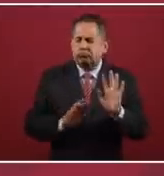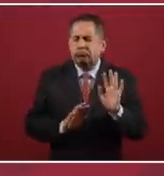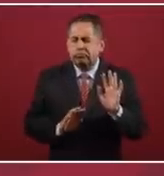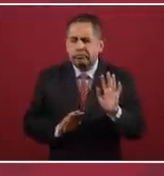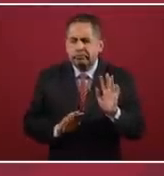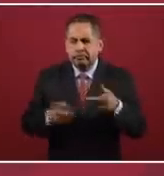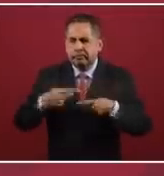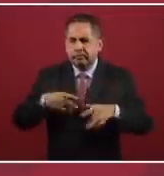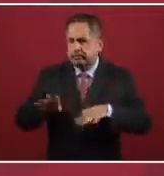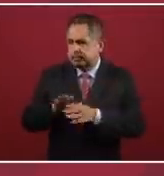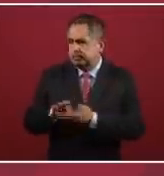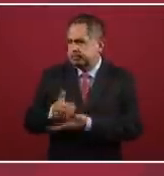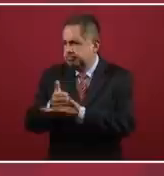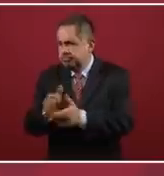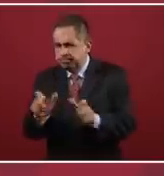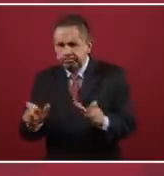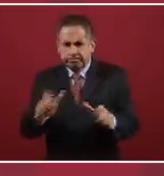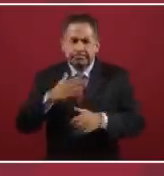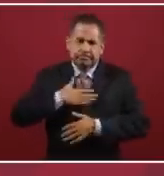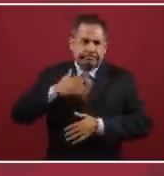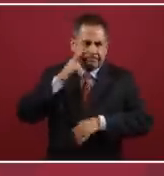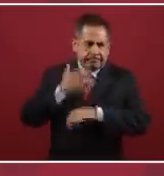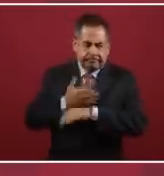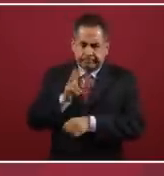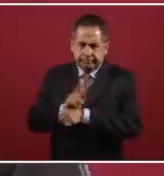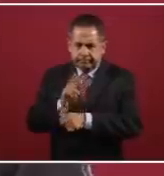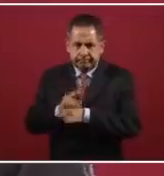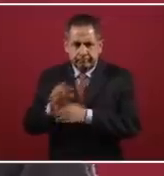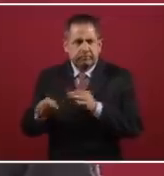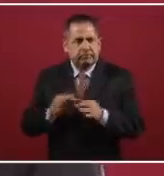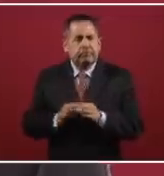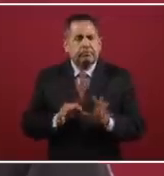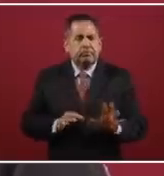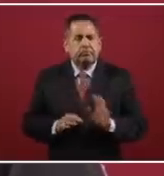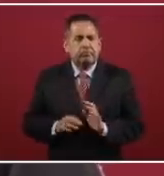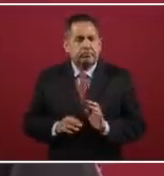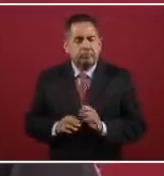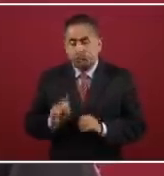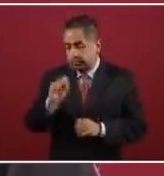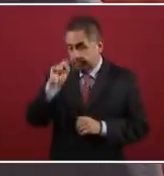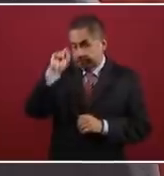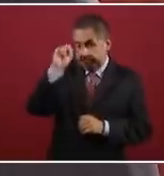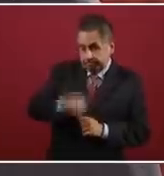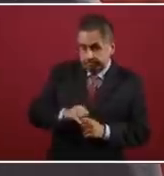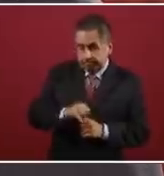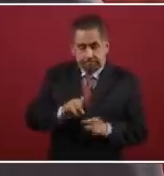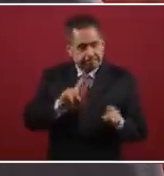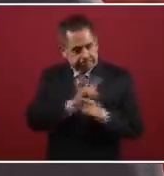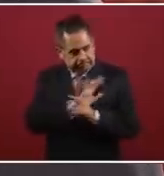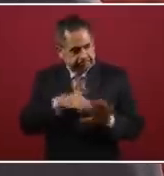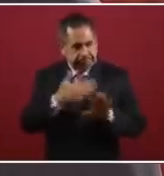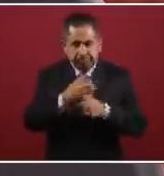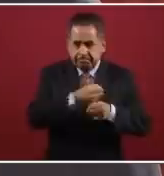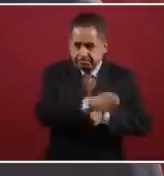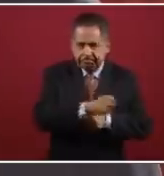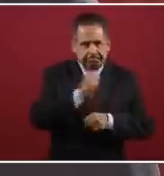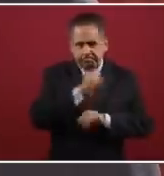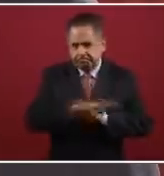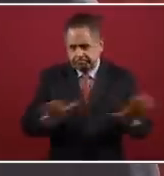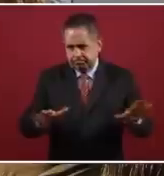a los ciudadanos, es nuestra responsabilidad, sin represión. Y